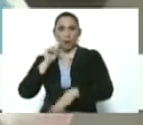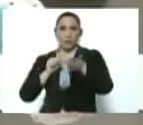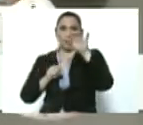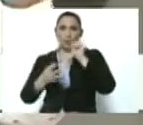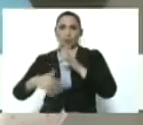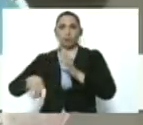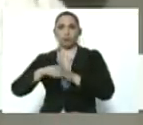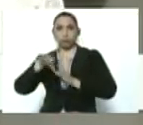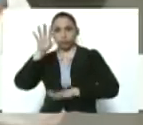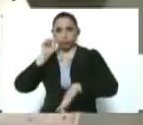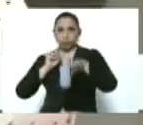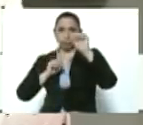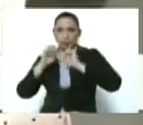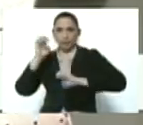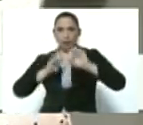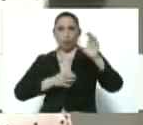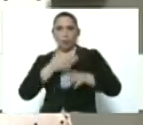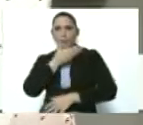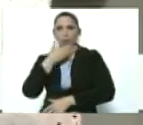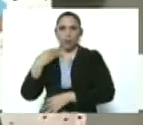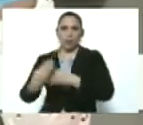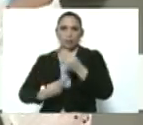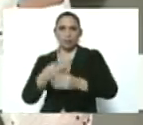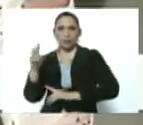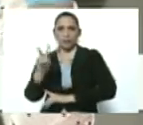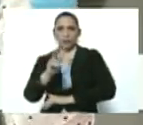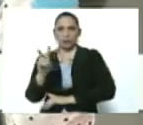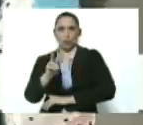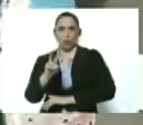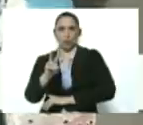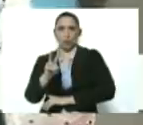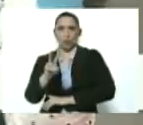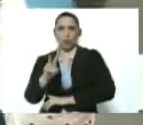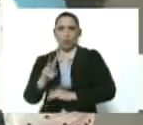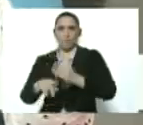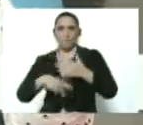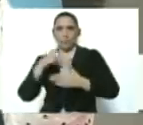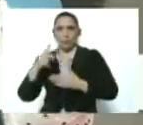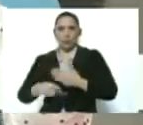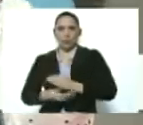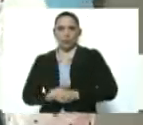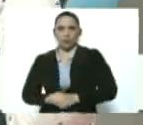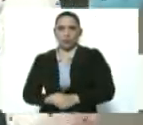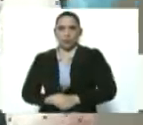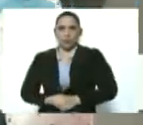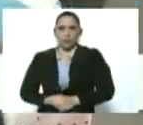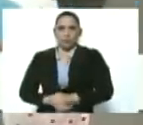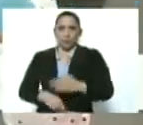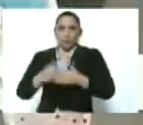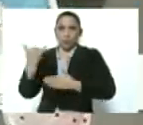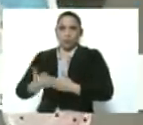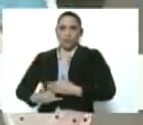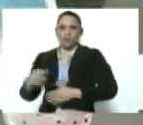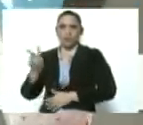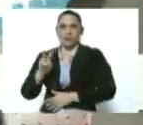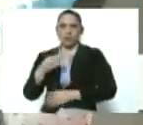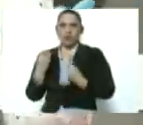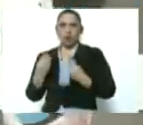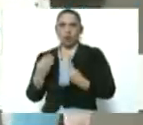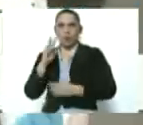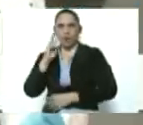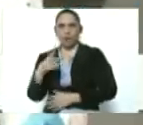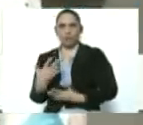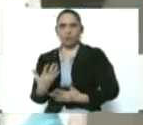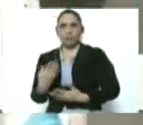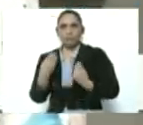aprendido evaluado y mejorado se está aplicando en venezuela hay el plan como como el proyecto venezuela habla como como